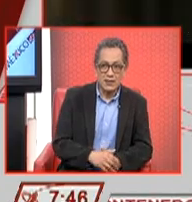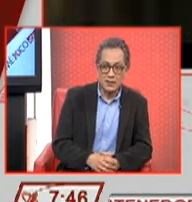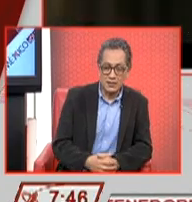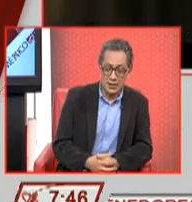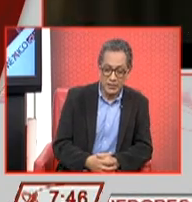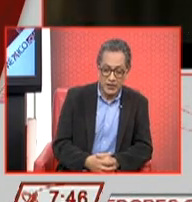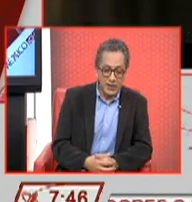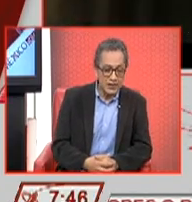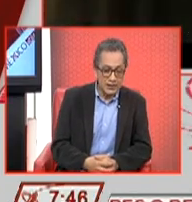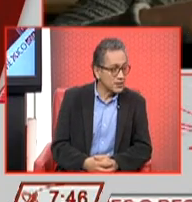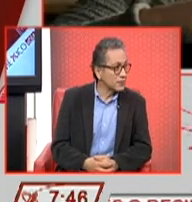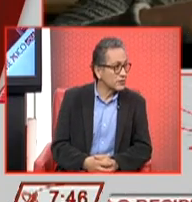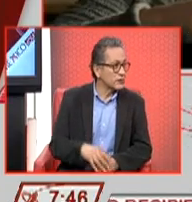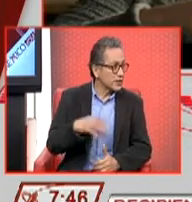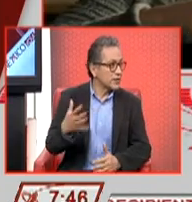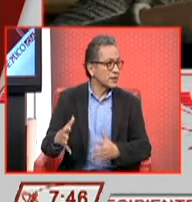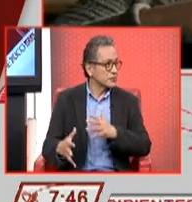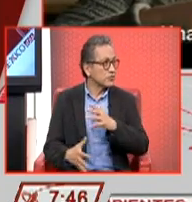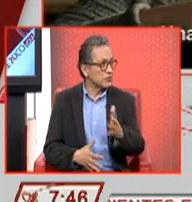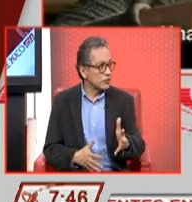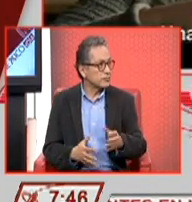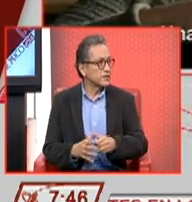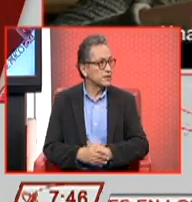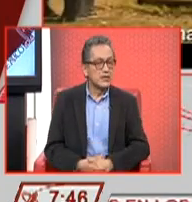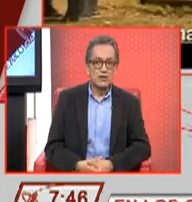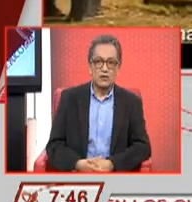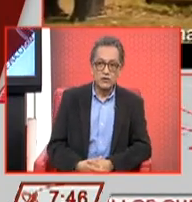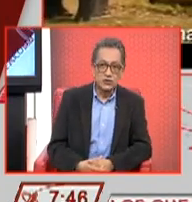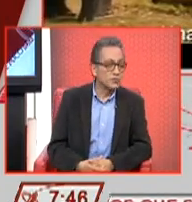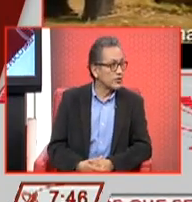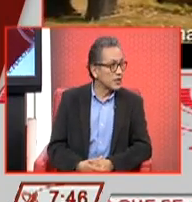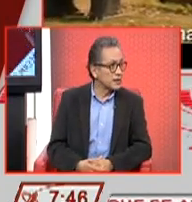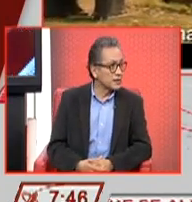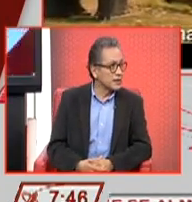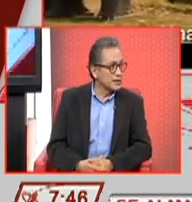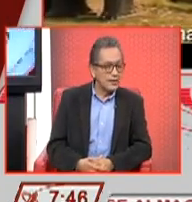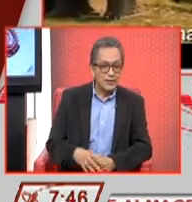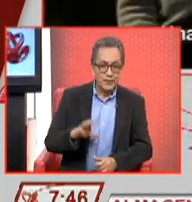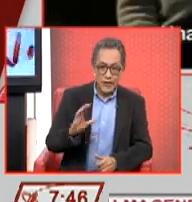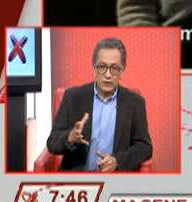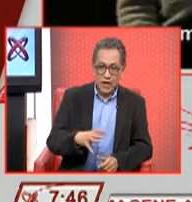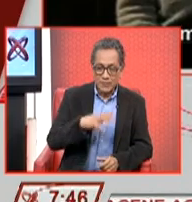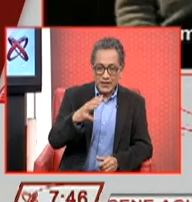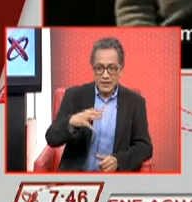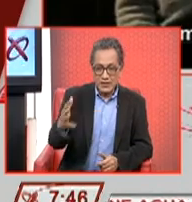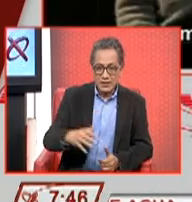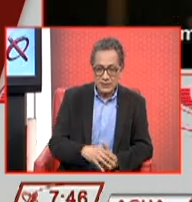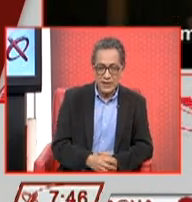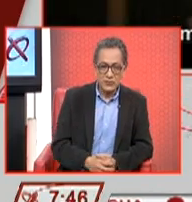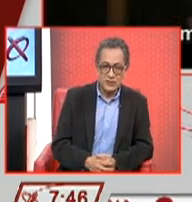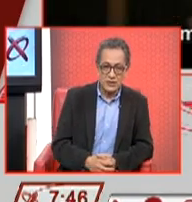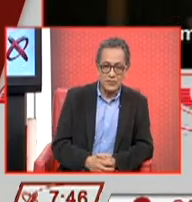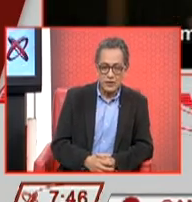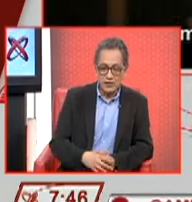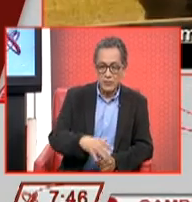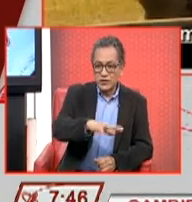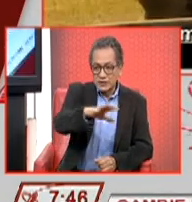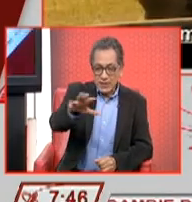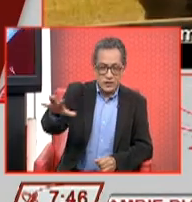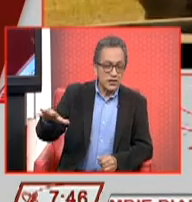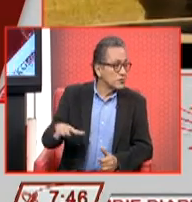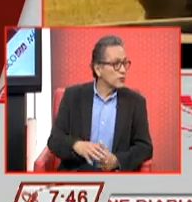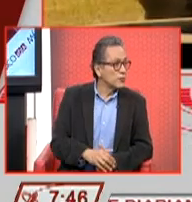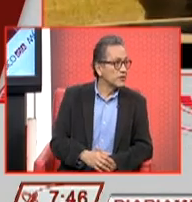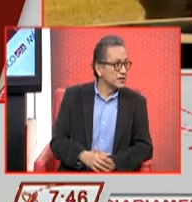menos a la manera inglesa, con reglas, con normas, con gusto por el arte, pero a partir de estarnos describiendo,